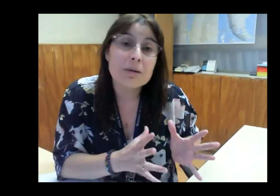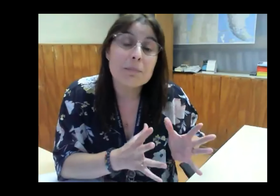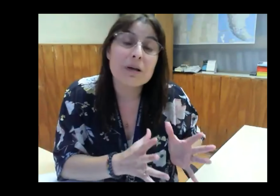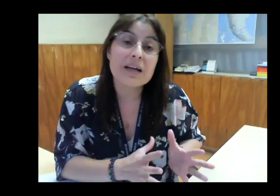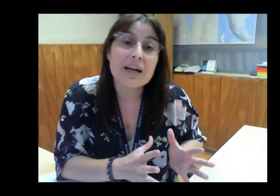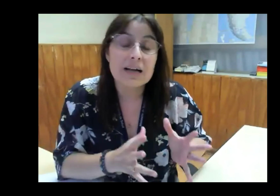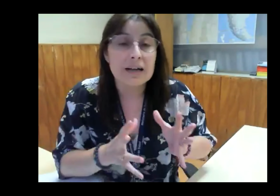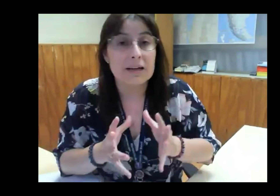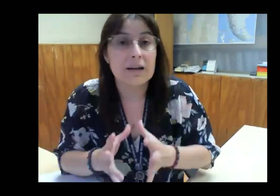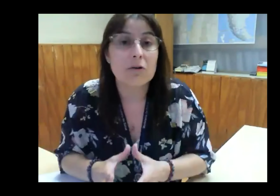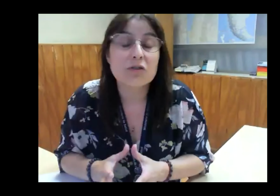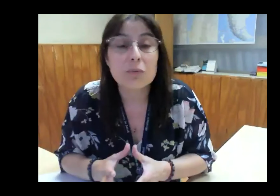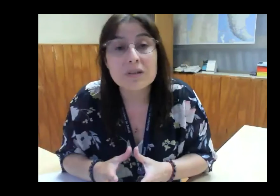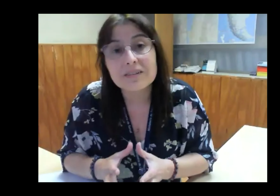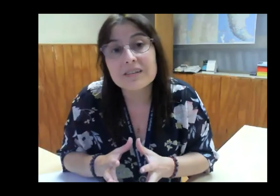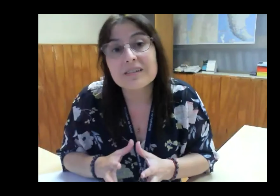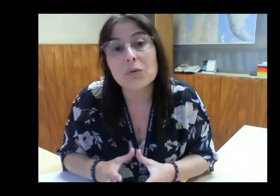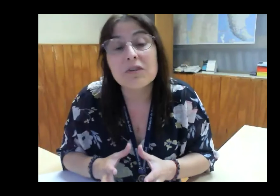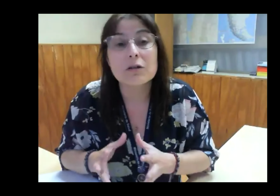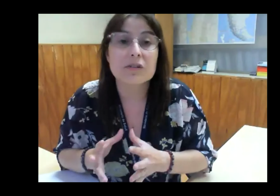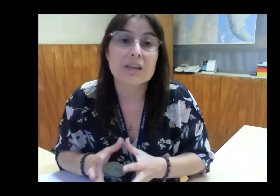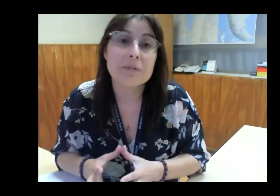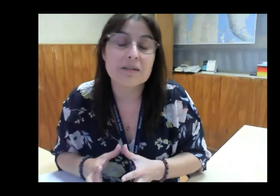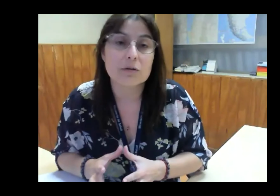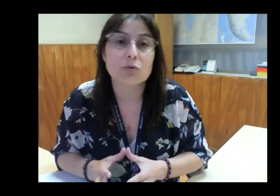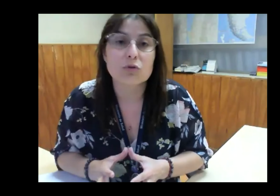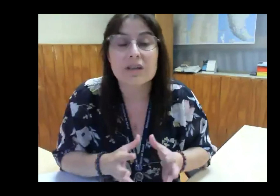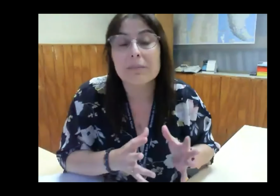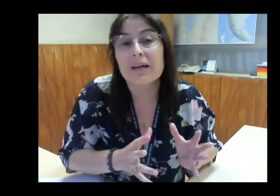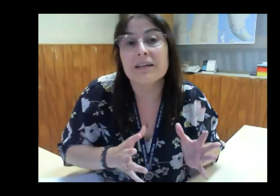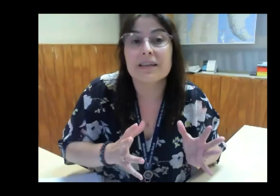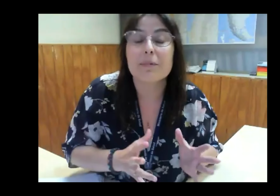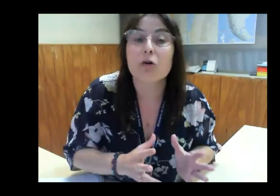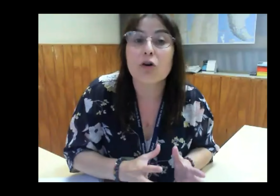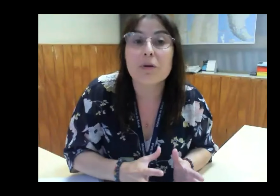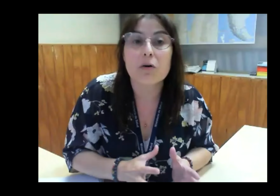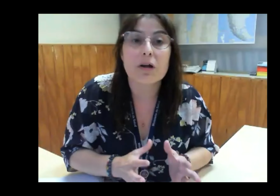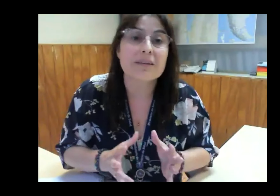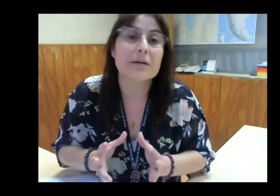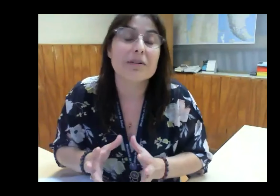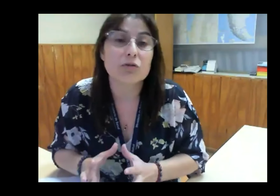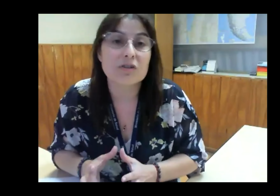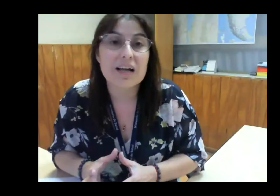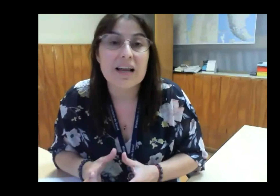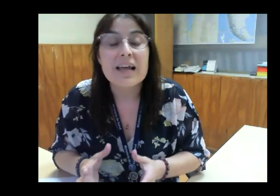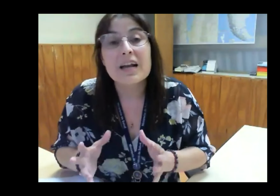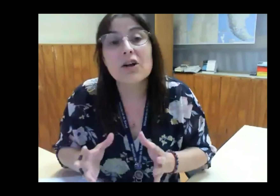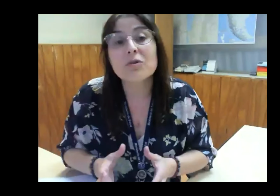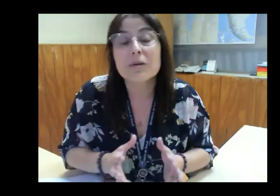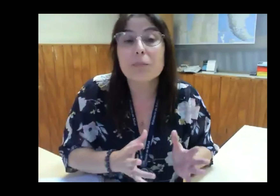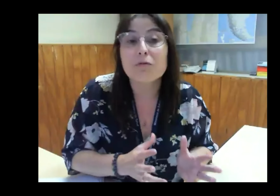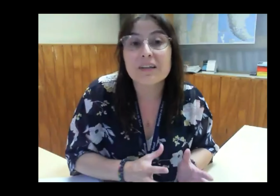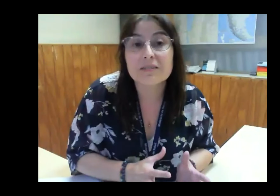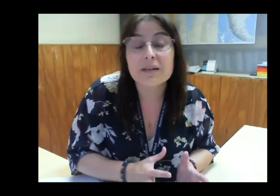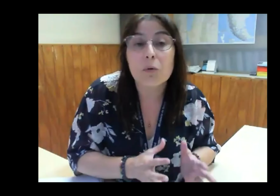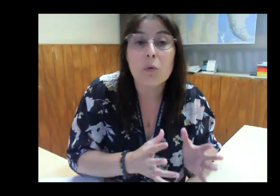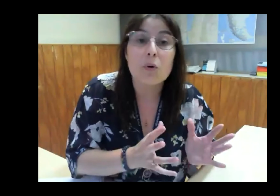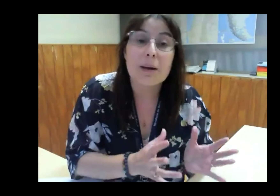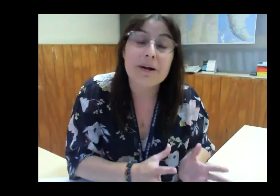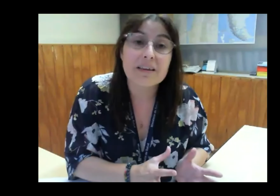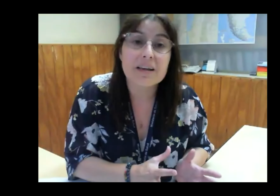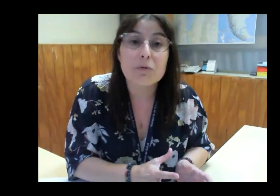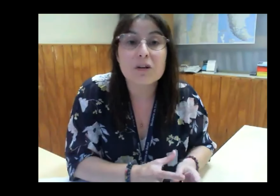no solo implica consecuencias en salud y en los sistemas de salud, el sistema económico, el sistema social, el cómo se